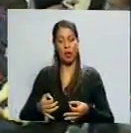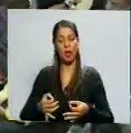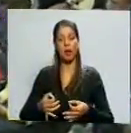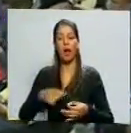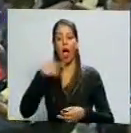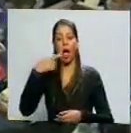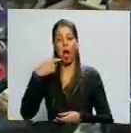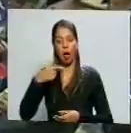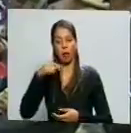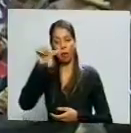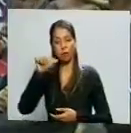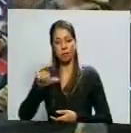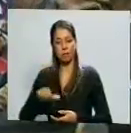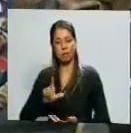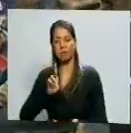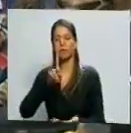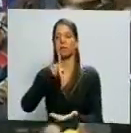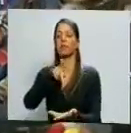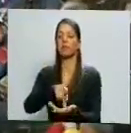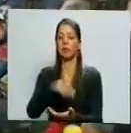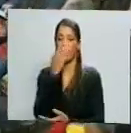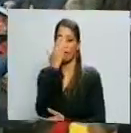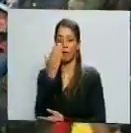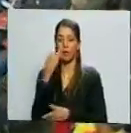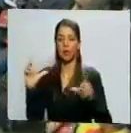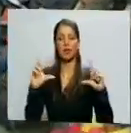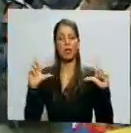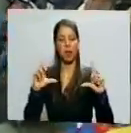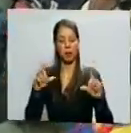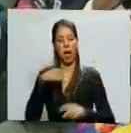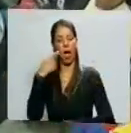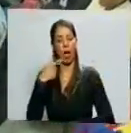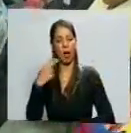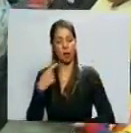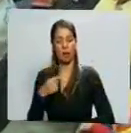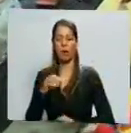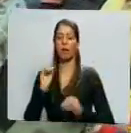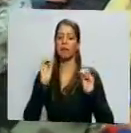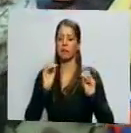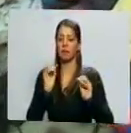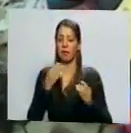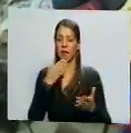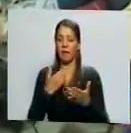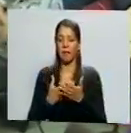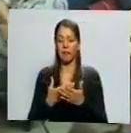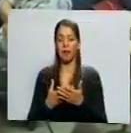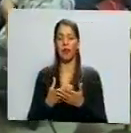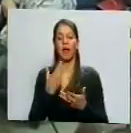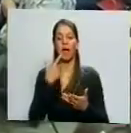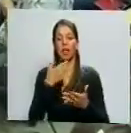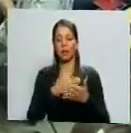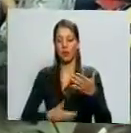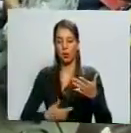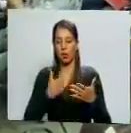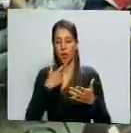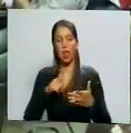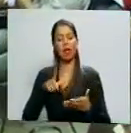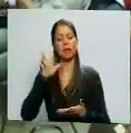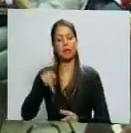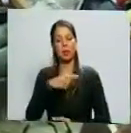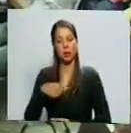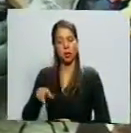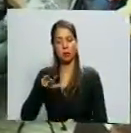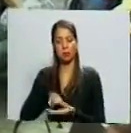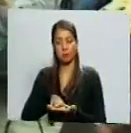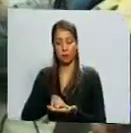su mensaje anual ante el país, pidiendo en tal sentido la aprobación de la convocatoria que debe realizarse al efecto.